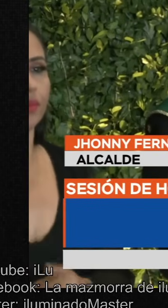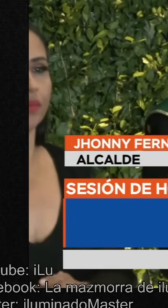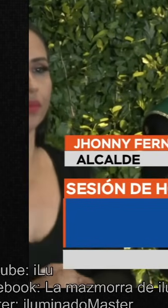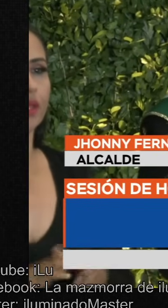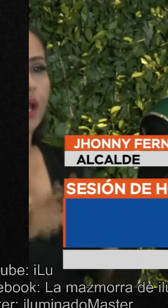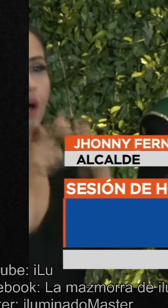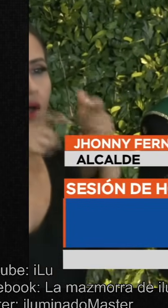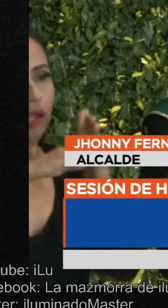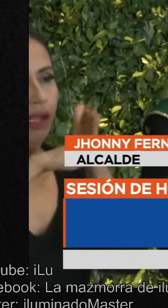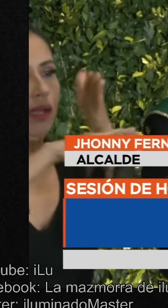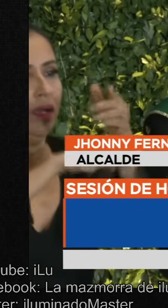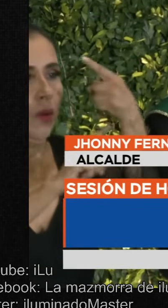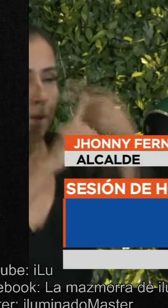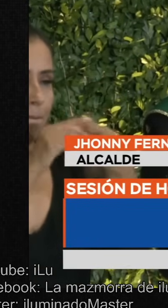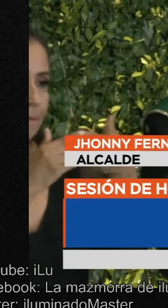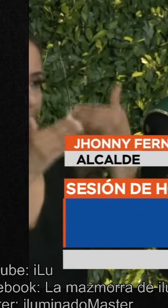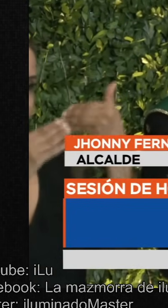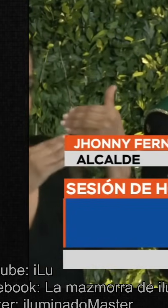muy grande hace un mes.